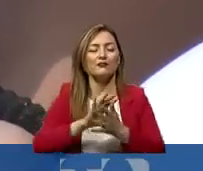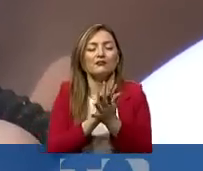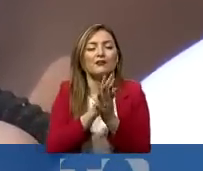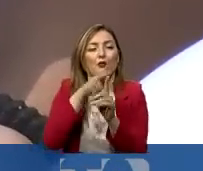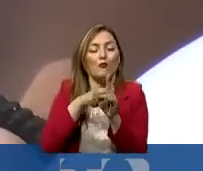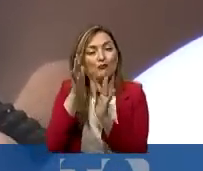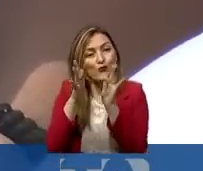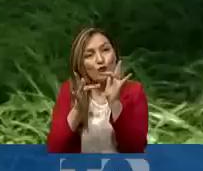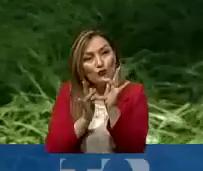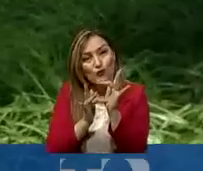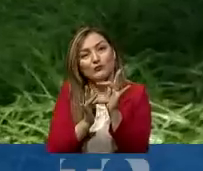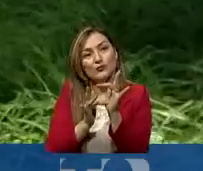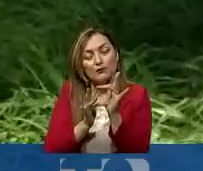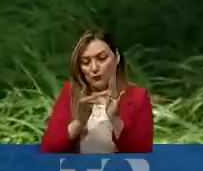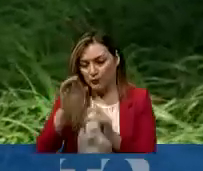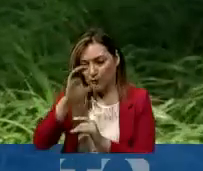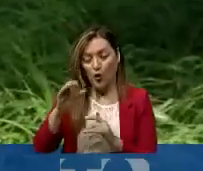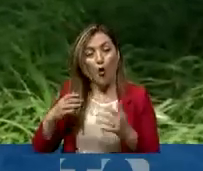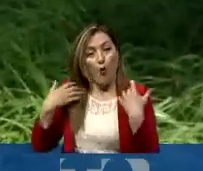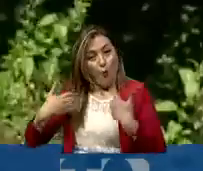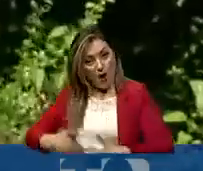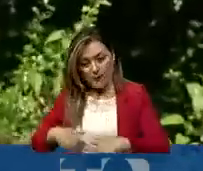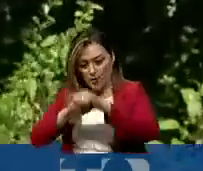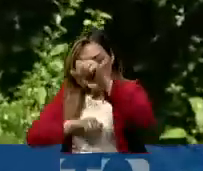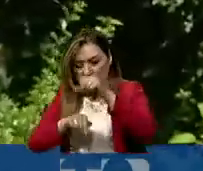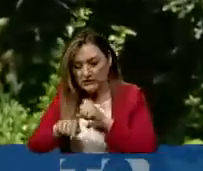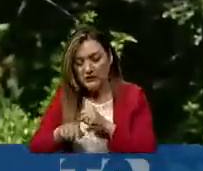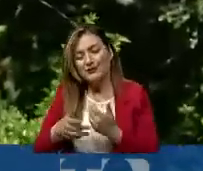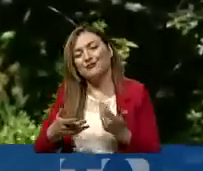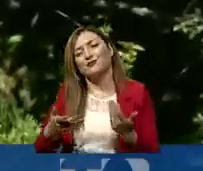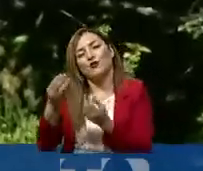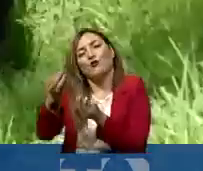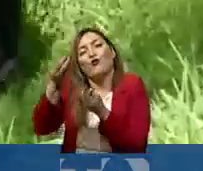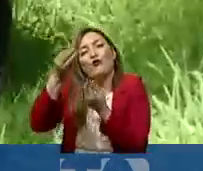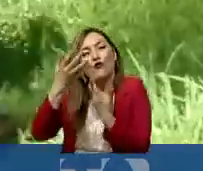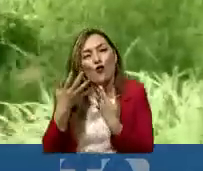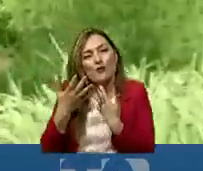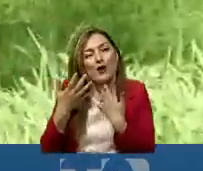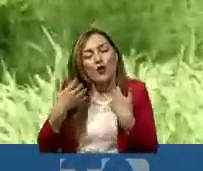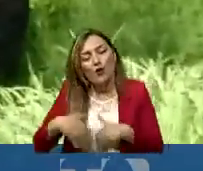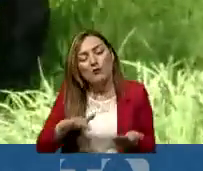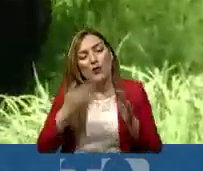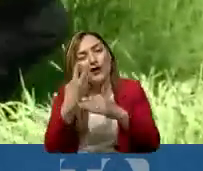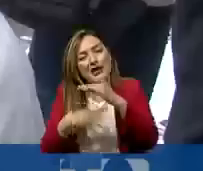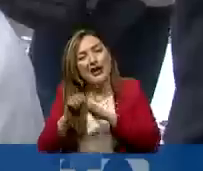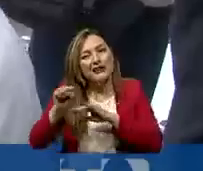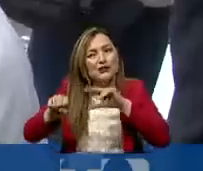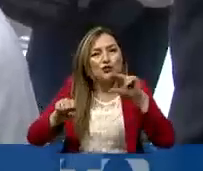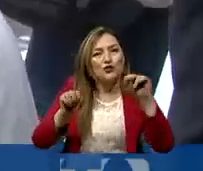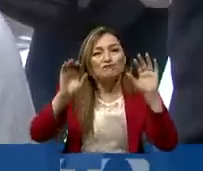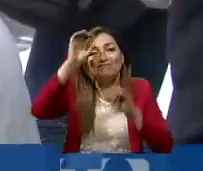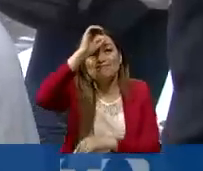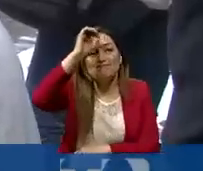en abril la policía encontró los restos de un cuerpo en Otavalo. Sin embargo, aún no existe información de si el cadáver sería de Jennifer. Se